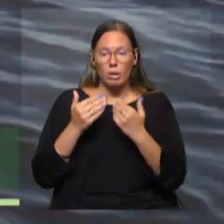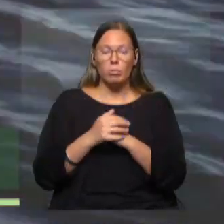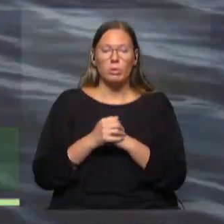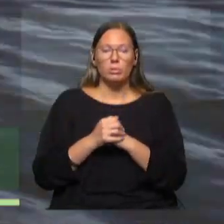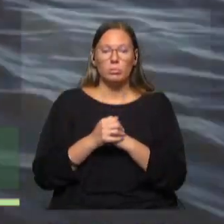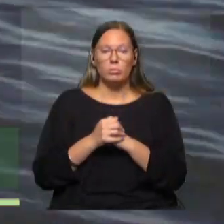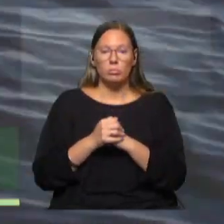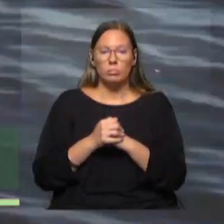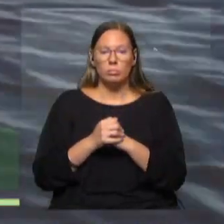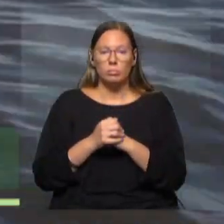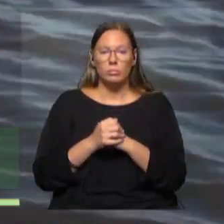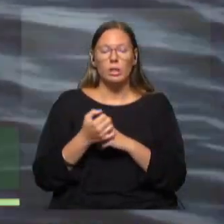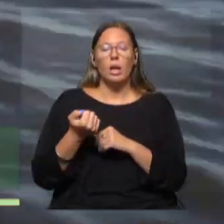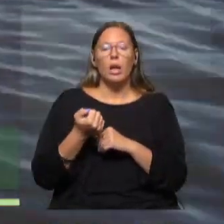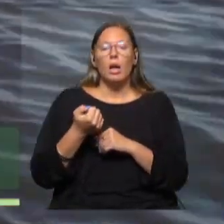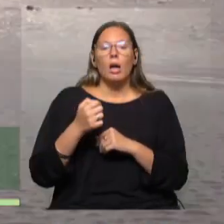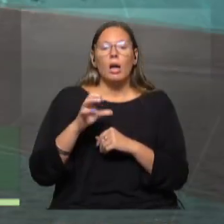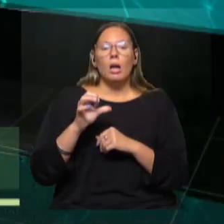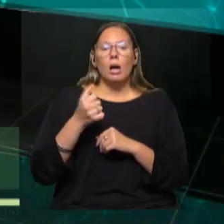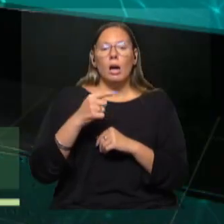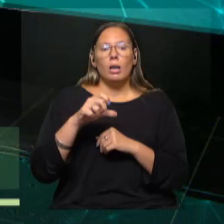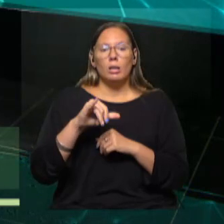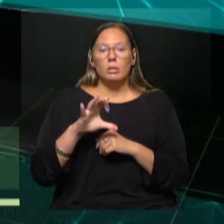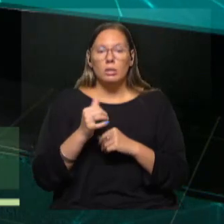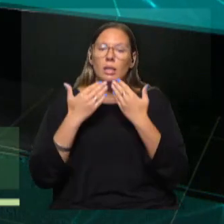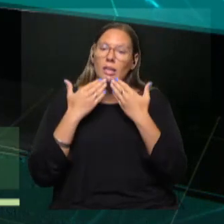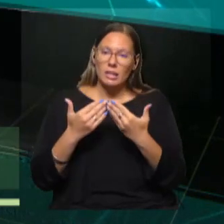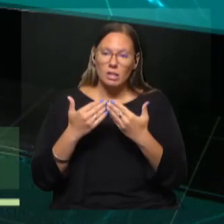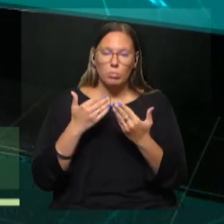Alexis Pintos, dirigente del SUDMA, le agradecemos estos minutos con MB